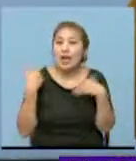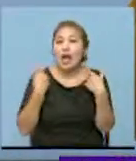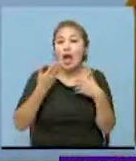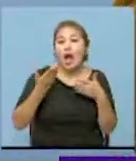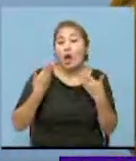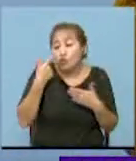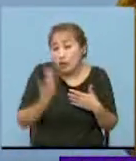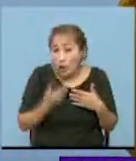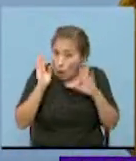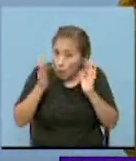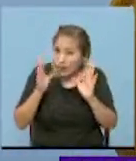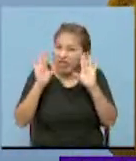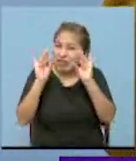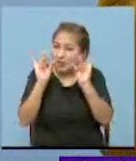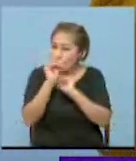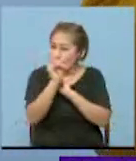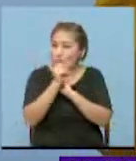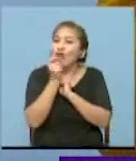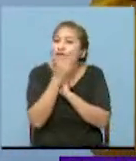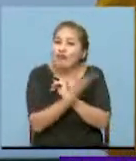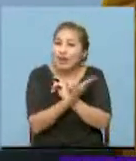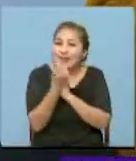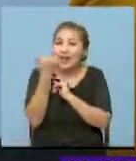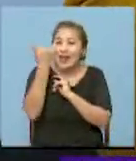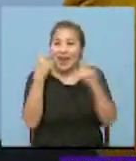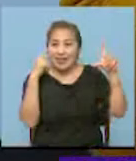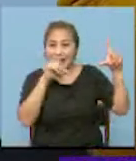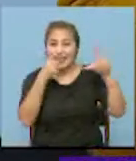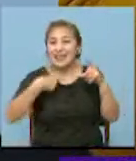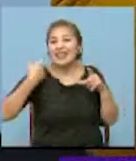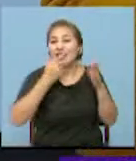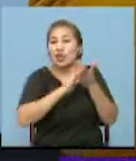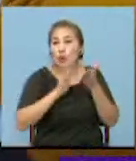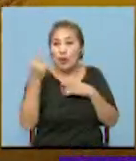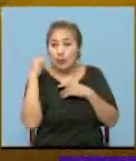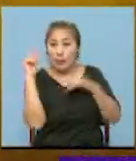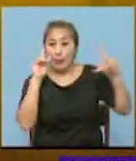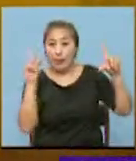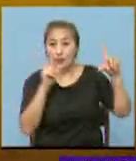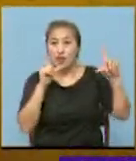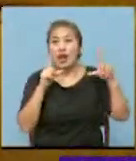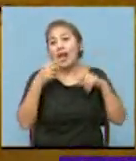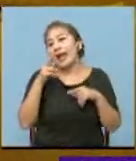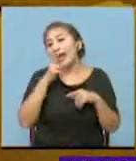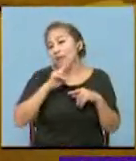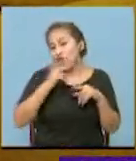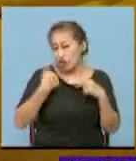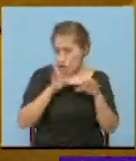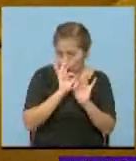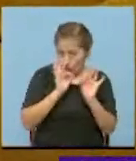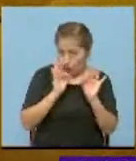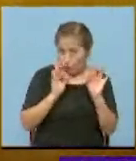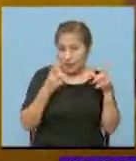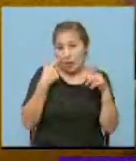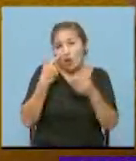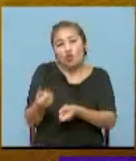Estar atentos, no es difícil, es muy fácil. Y aquí está la credencial, tal como vamos a tapar el apellido de esta persona